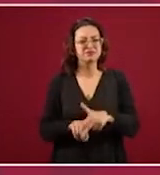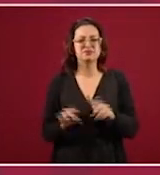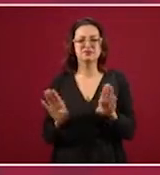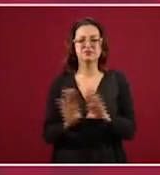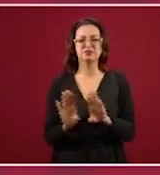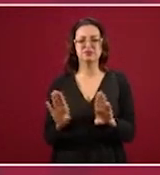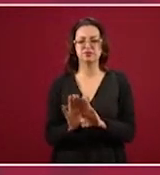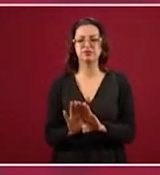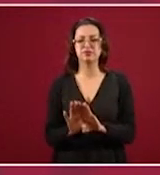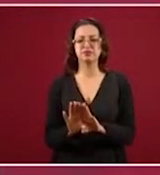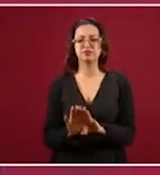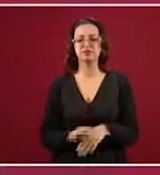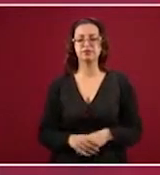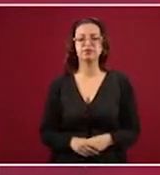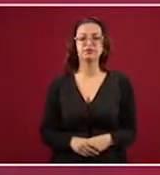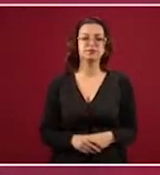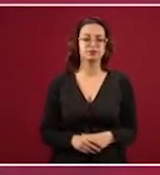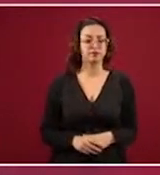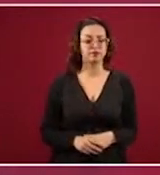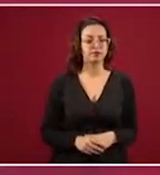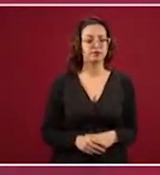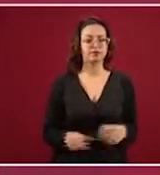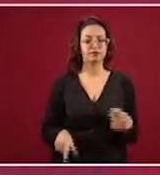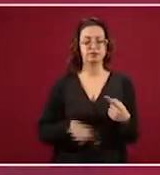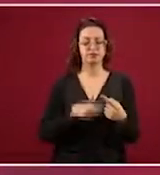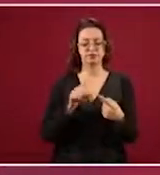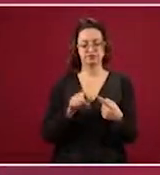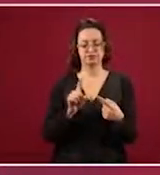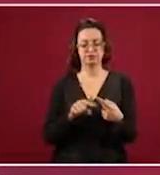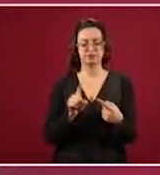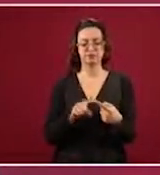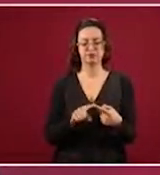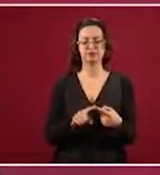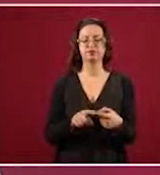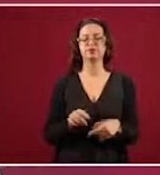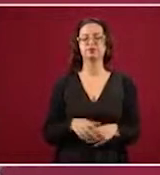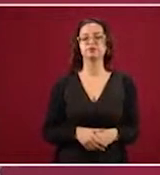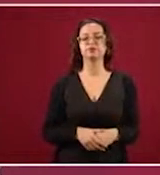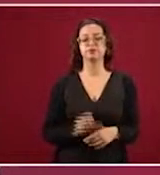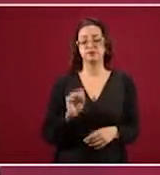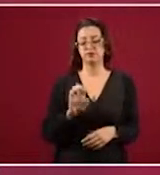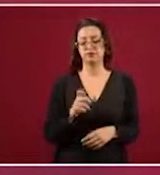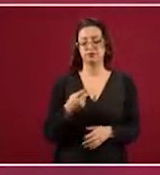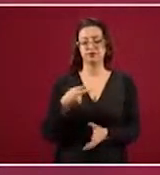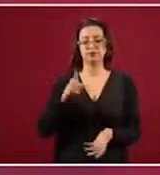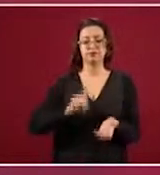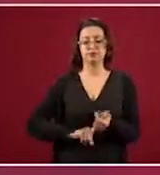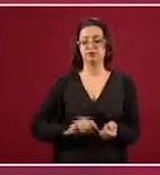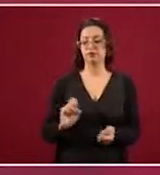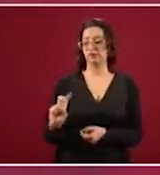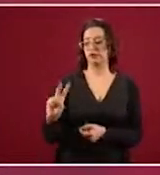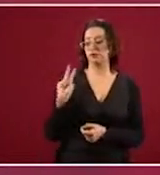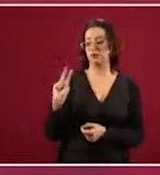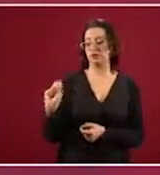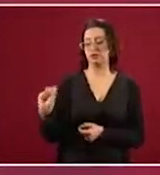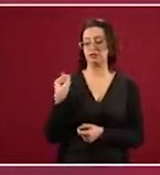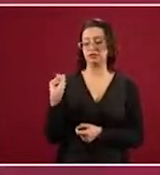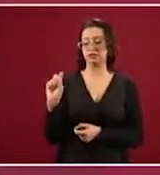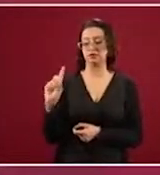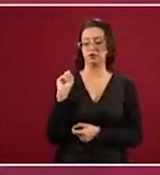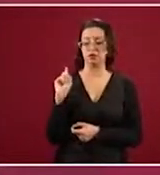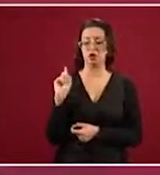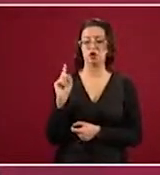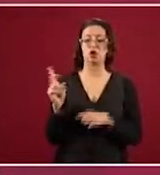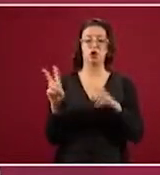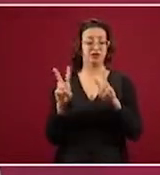En primer lugar, en la Secretaría el fin de semana estuvimos revisando todo el tema de